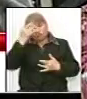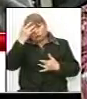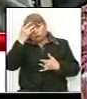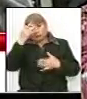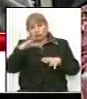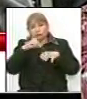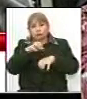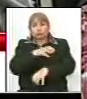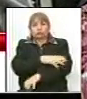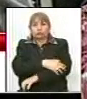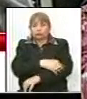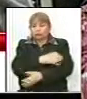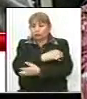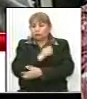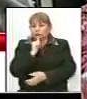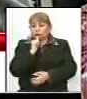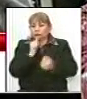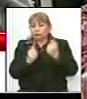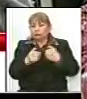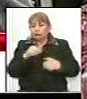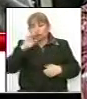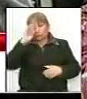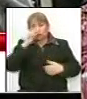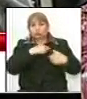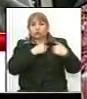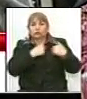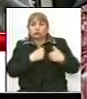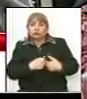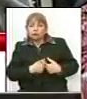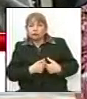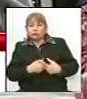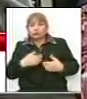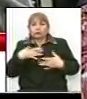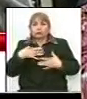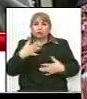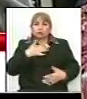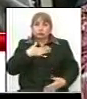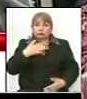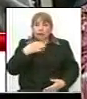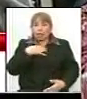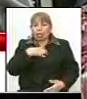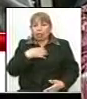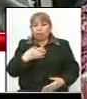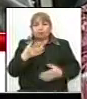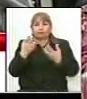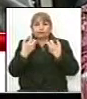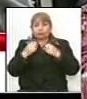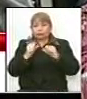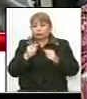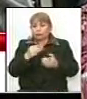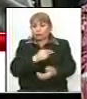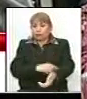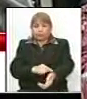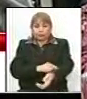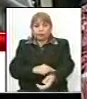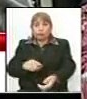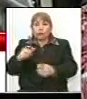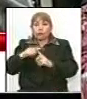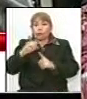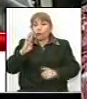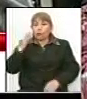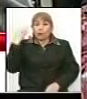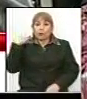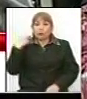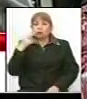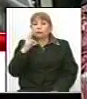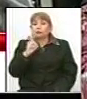artritis reumatoide, dislipidemia, o enfermedad cardiovascular, asma, alguna enfermedad osteoarticular, diabetes o tuberculosis o